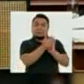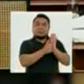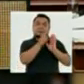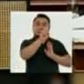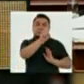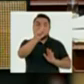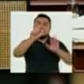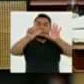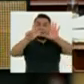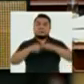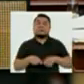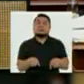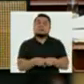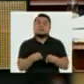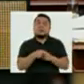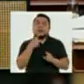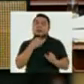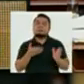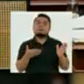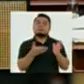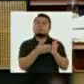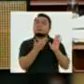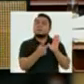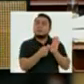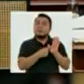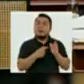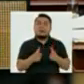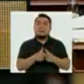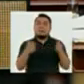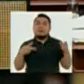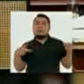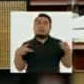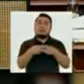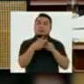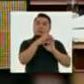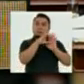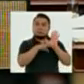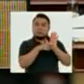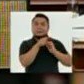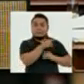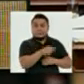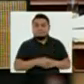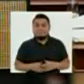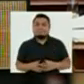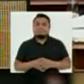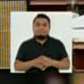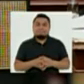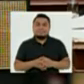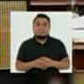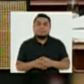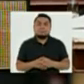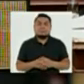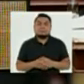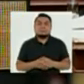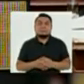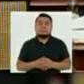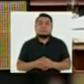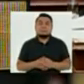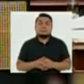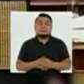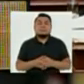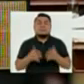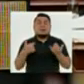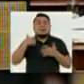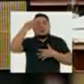abandonado porque no lo ha vuelto a ver no lo ha vuelto a mencionar y además ha convocado elecciones solamente para el parlamento